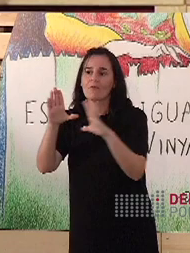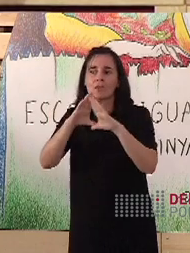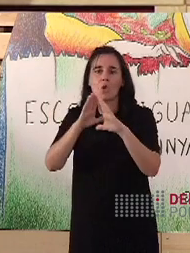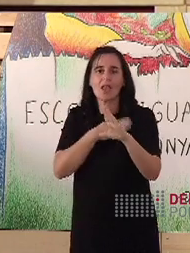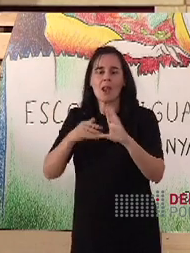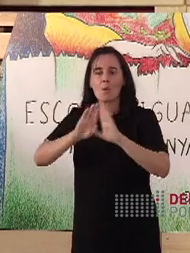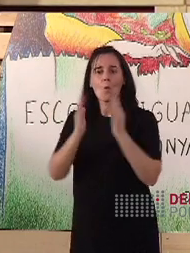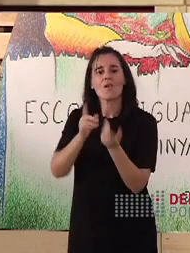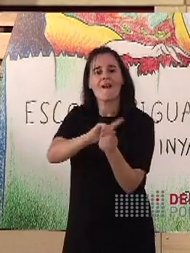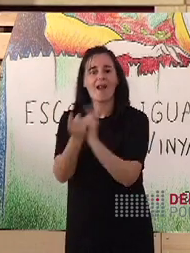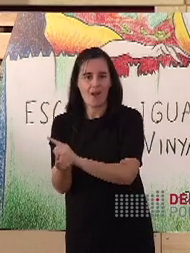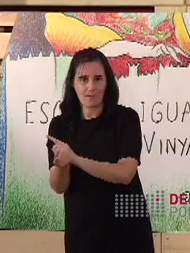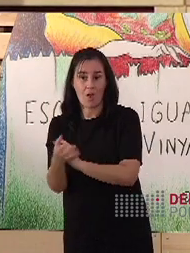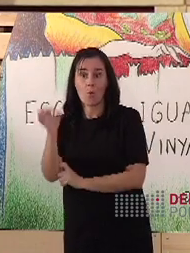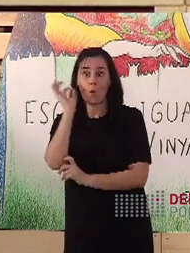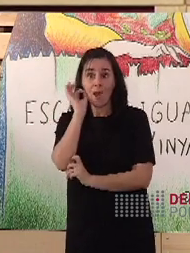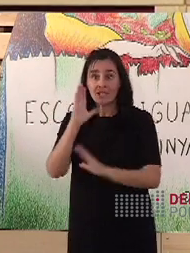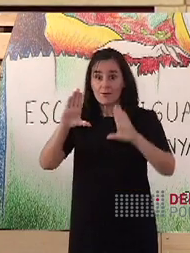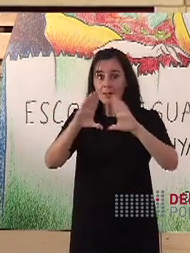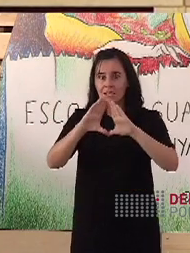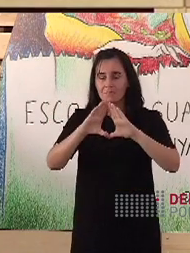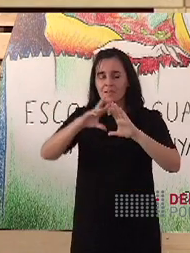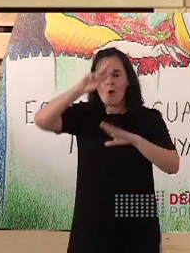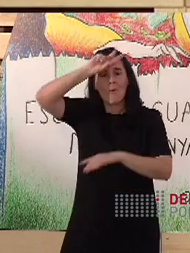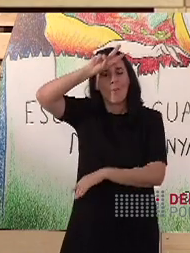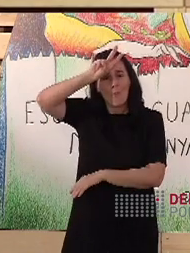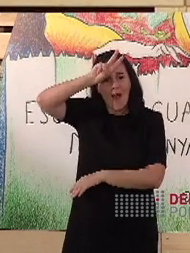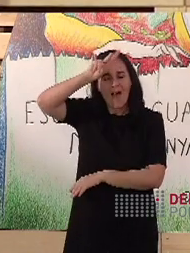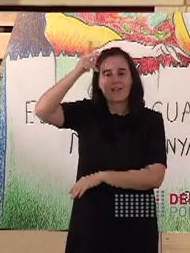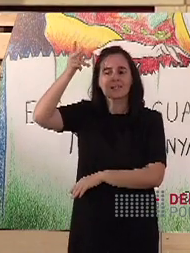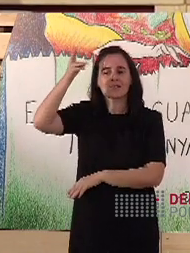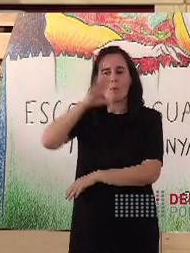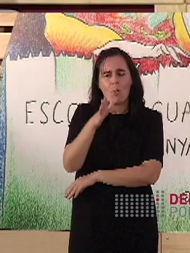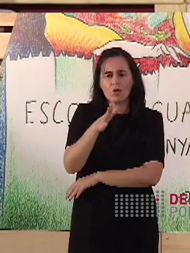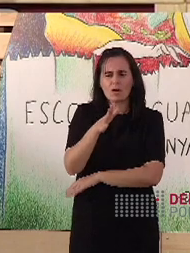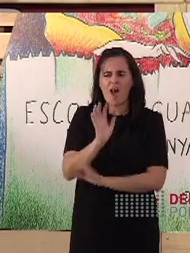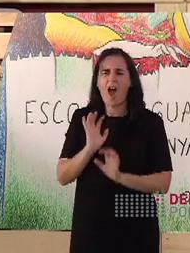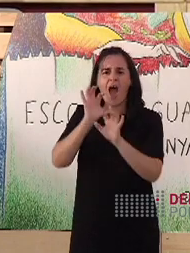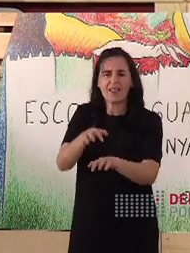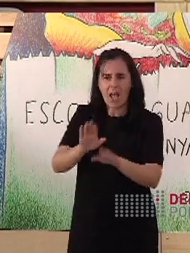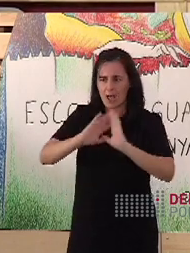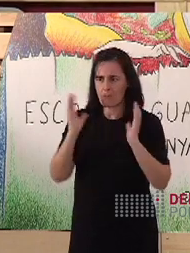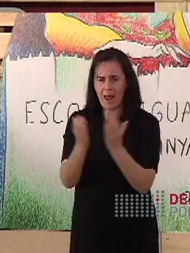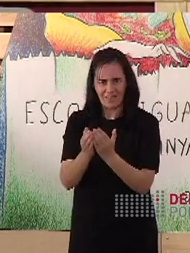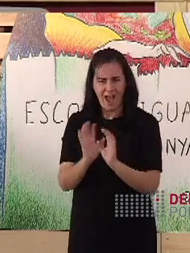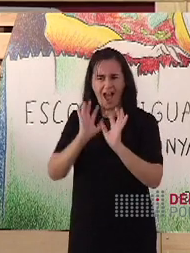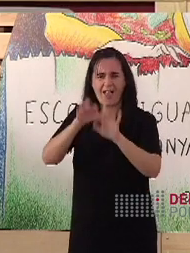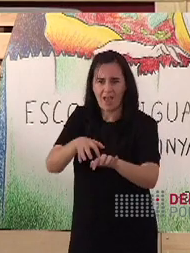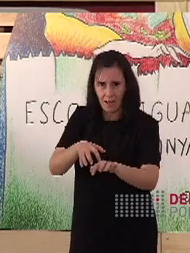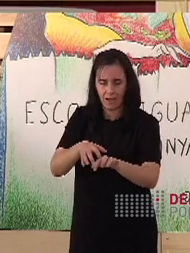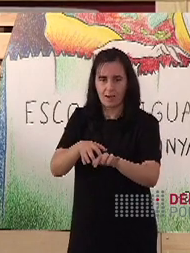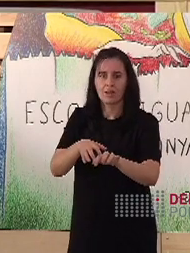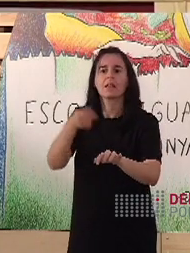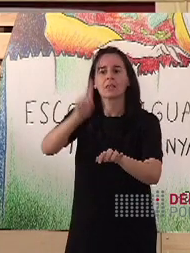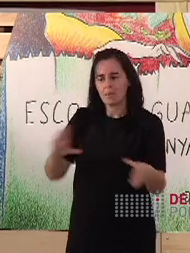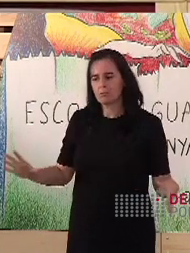E as mulleres feministas estamos moi preocupadas tamén do ataque que se lle fai ao planeta, que tamén ten moito que